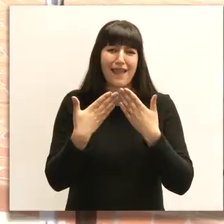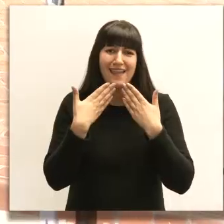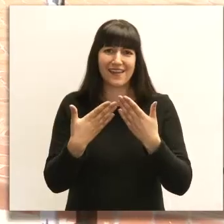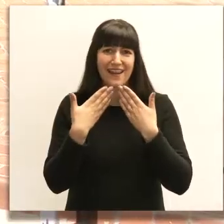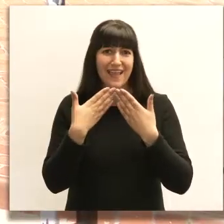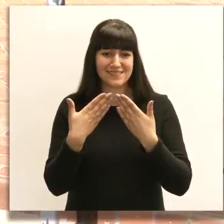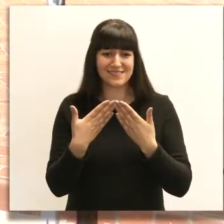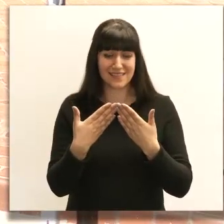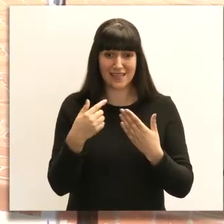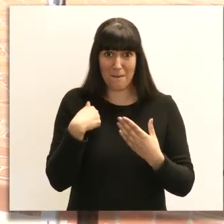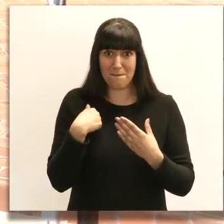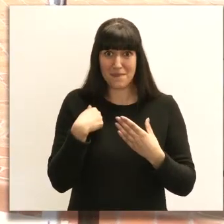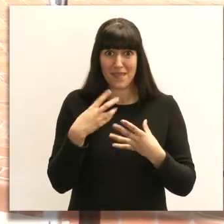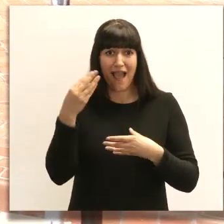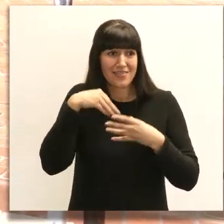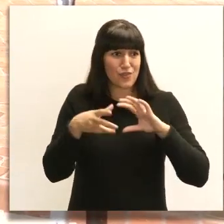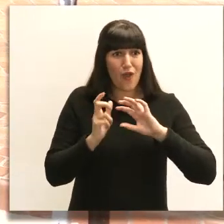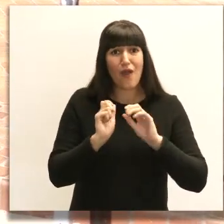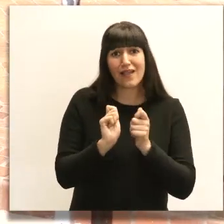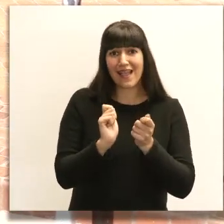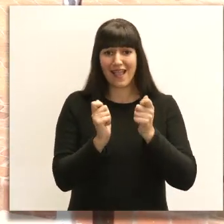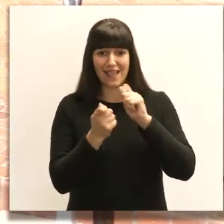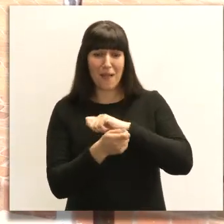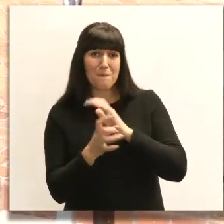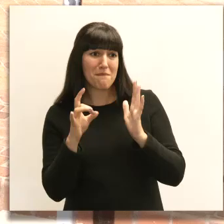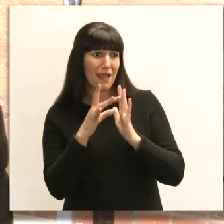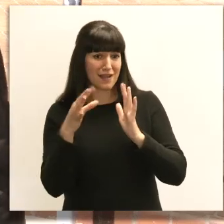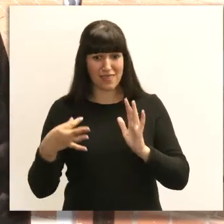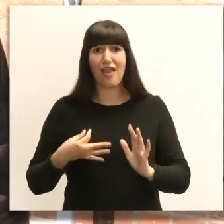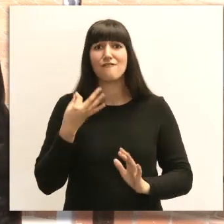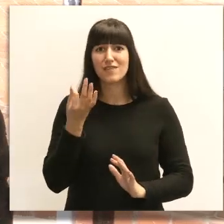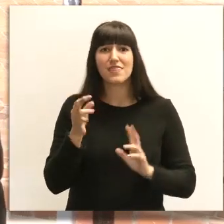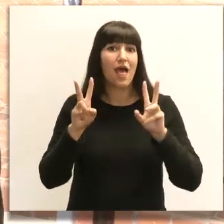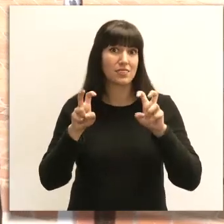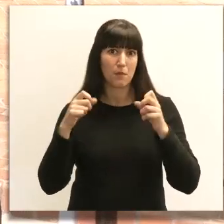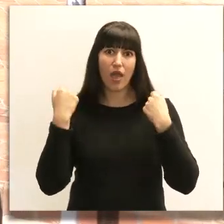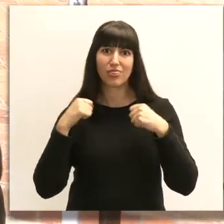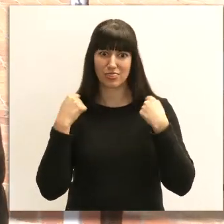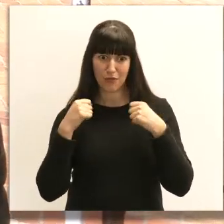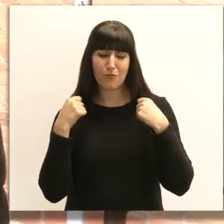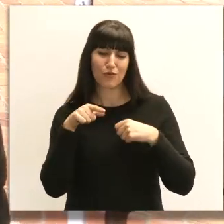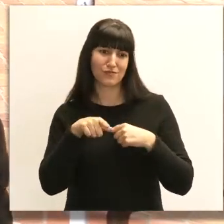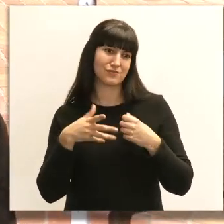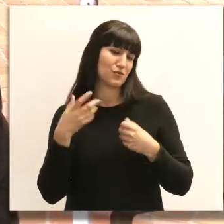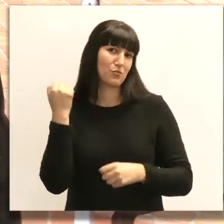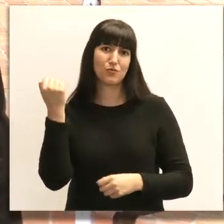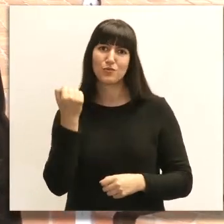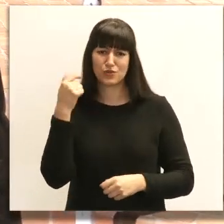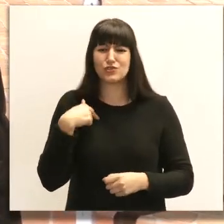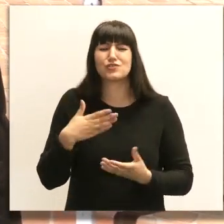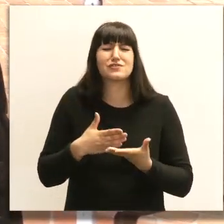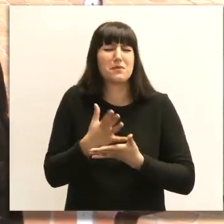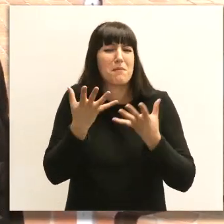muy agradecido porque cambia bastante la calidad de vida, sobre todo en el tema del deporte,